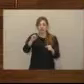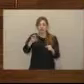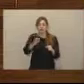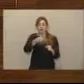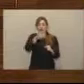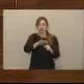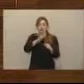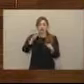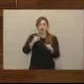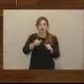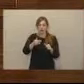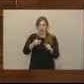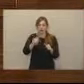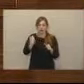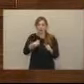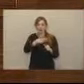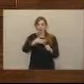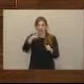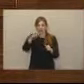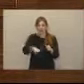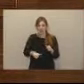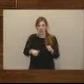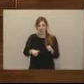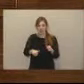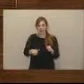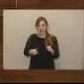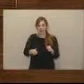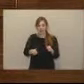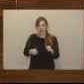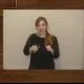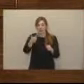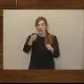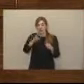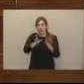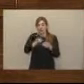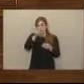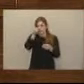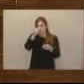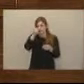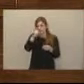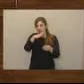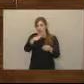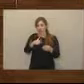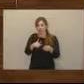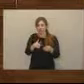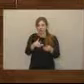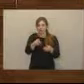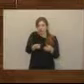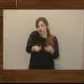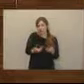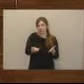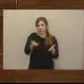que a quien querían retratar aquí hoy era al Grupo Socialista. Pues la verdad que no le